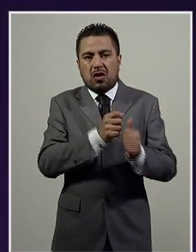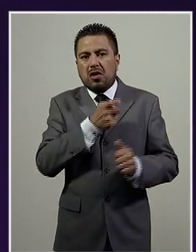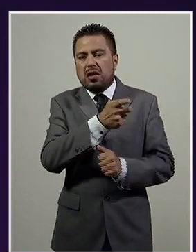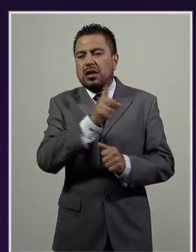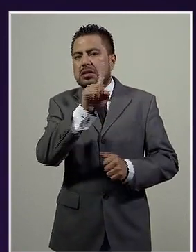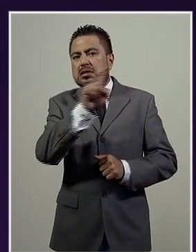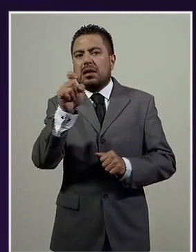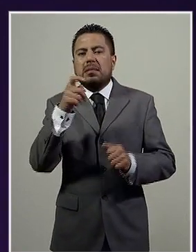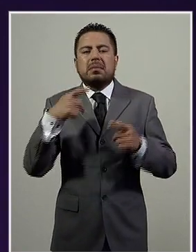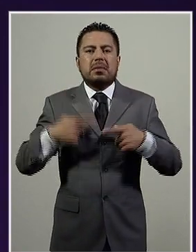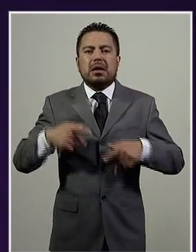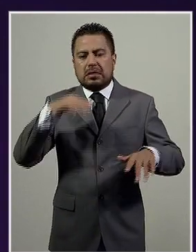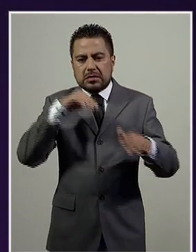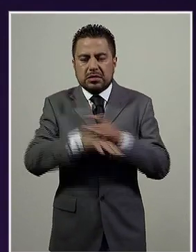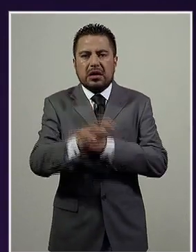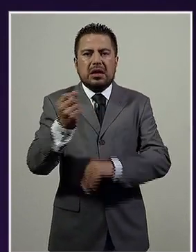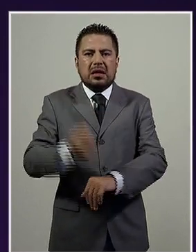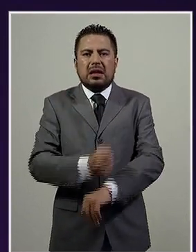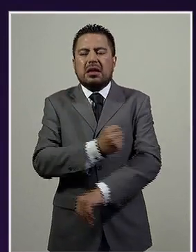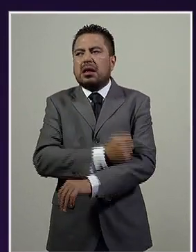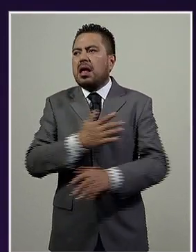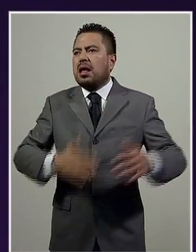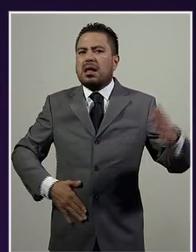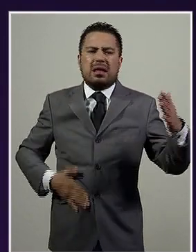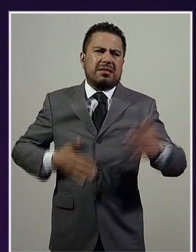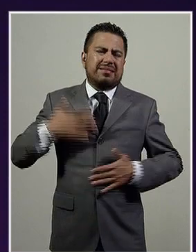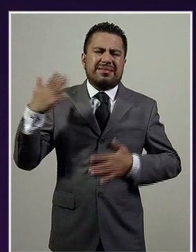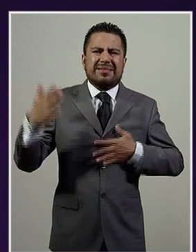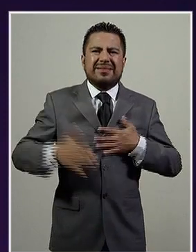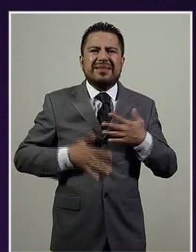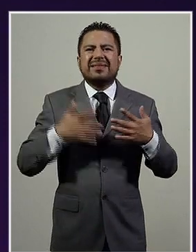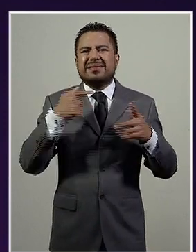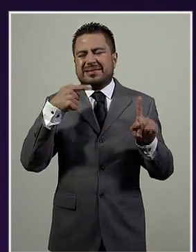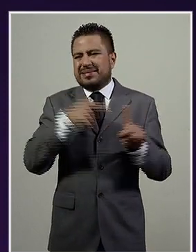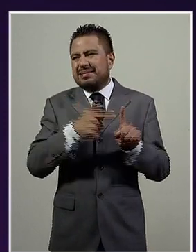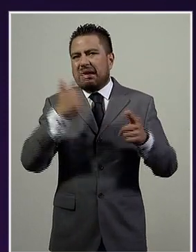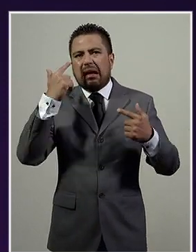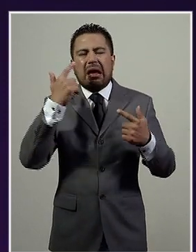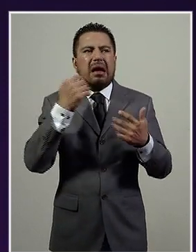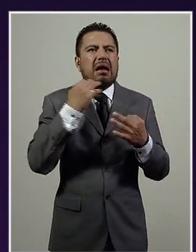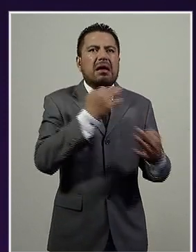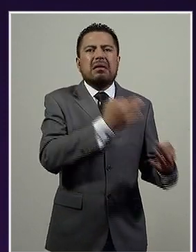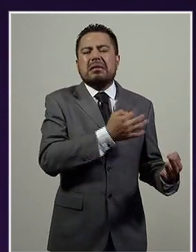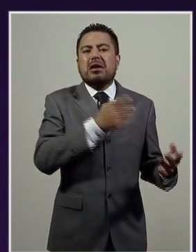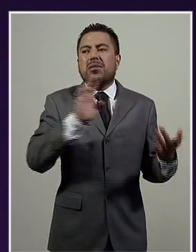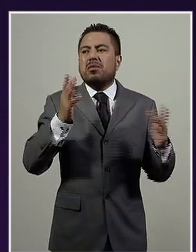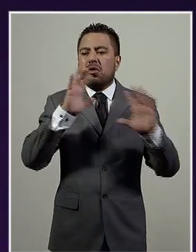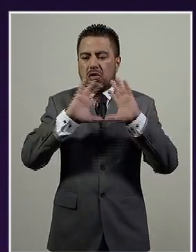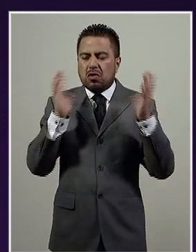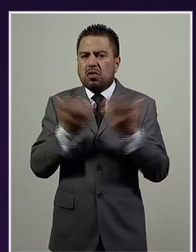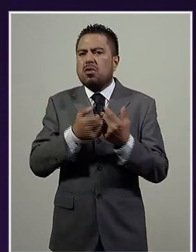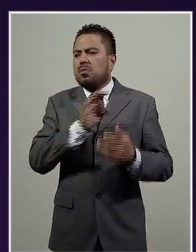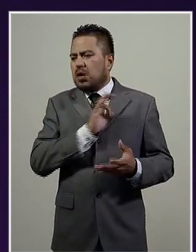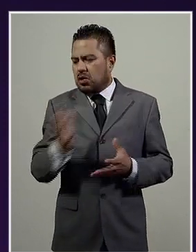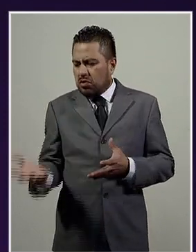100 personas tatuadas a disfrutar del parque y pues es esto, ¿no? Que es un mundo donde cabemos todos, digo, creo que